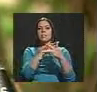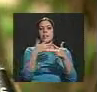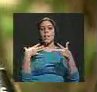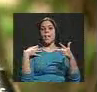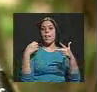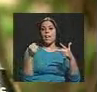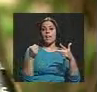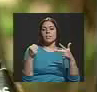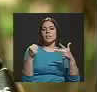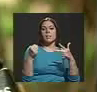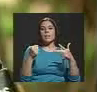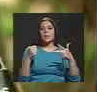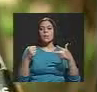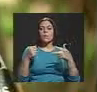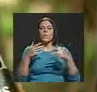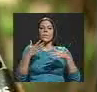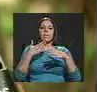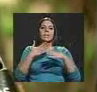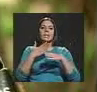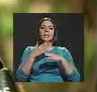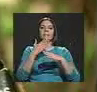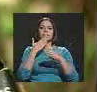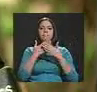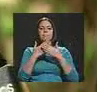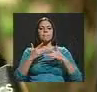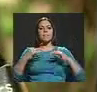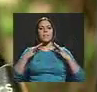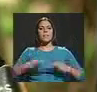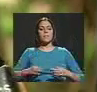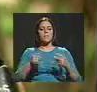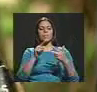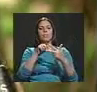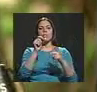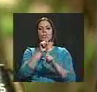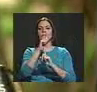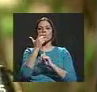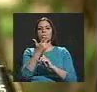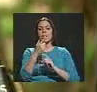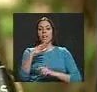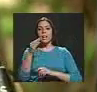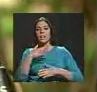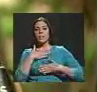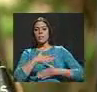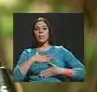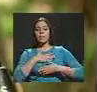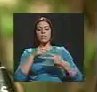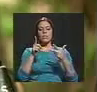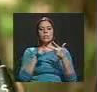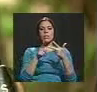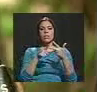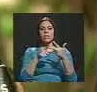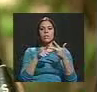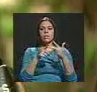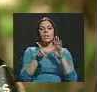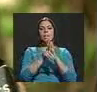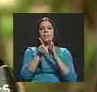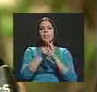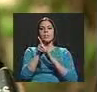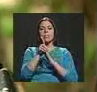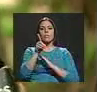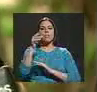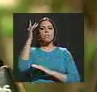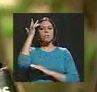y mantenimiento físico en el área social y de recreación y en el área de desarrollo